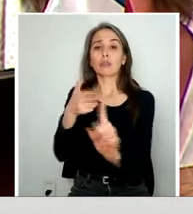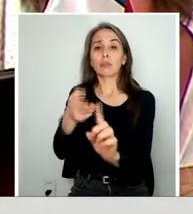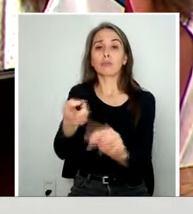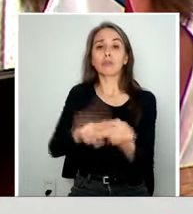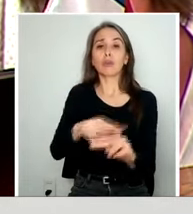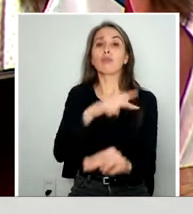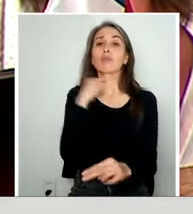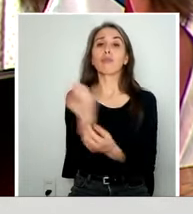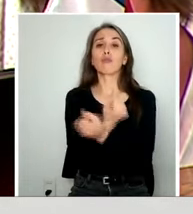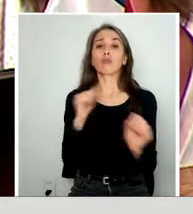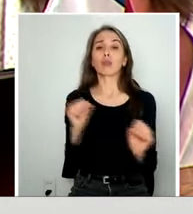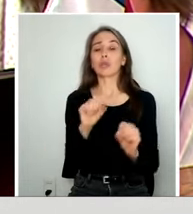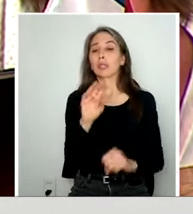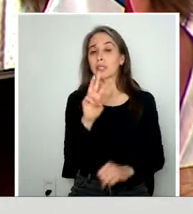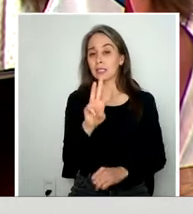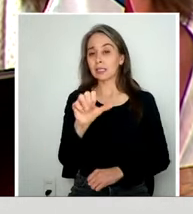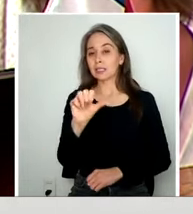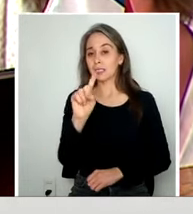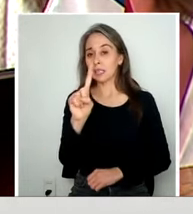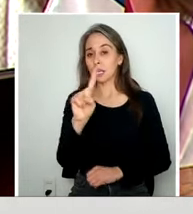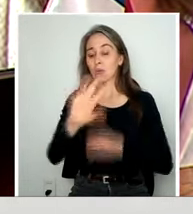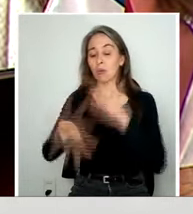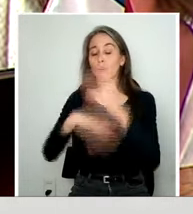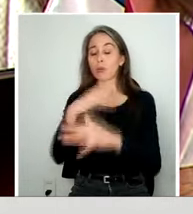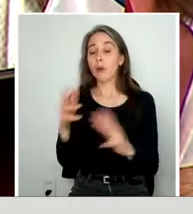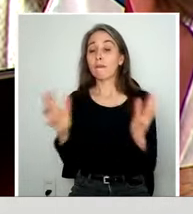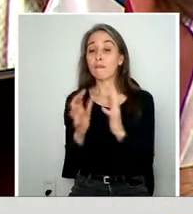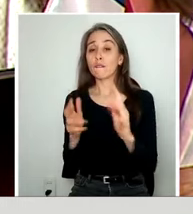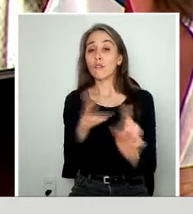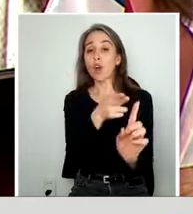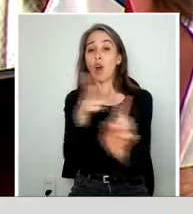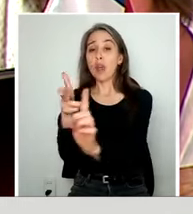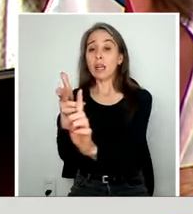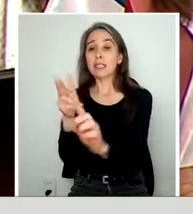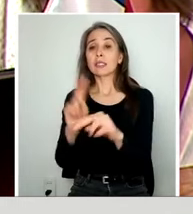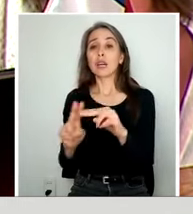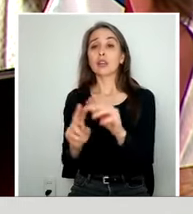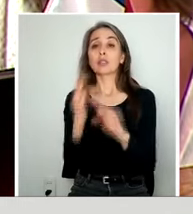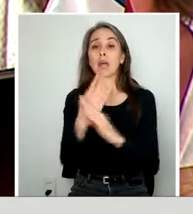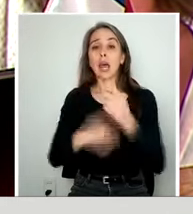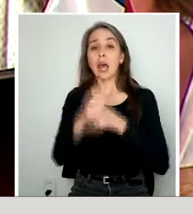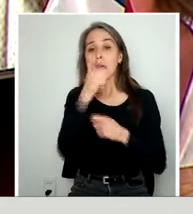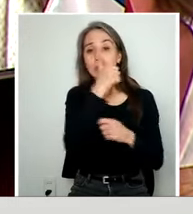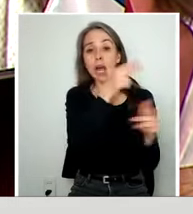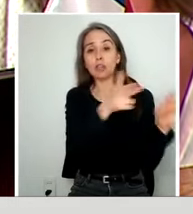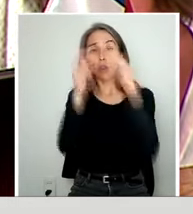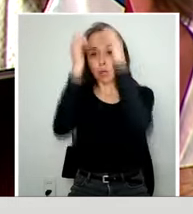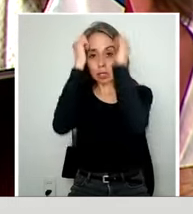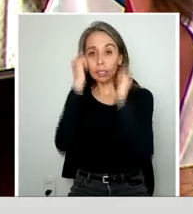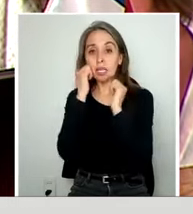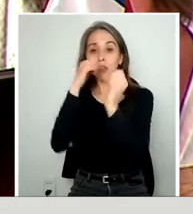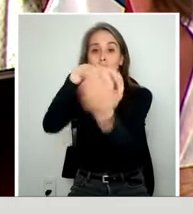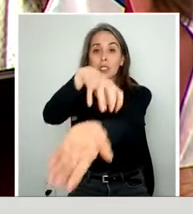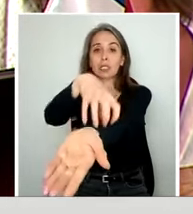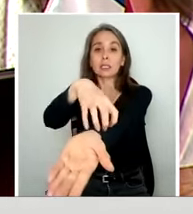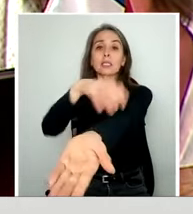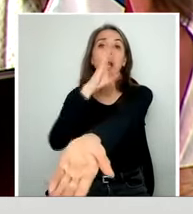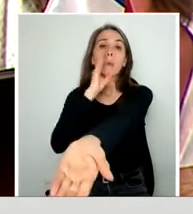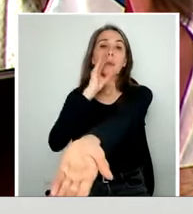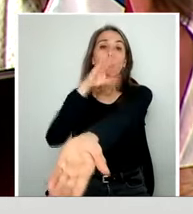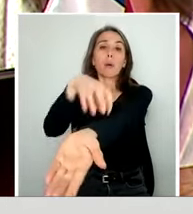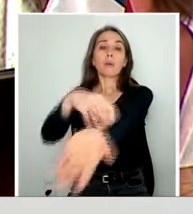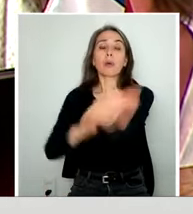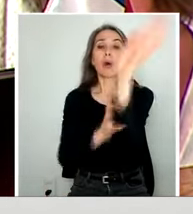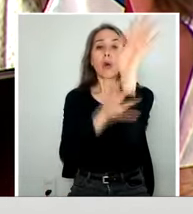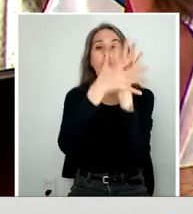361 hechos de violencia han sido ejecutados por narcoterroristas en biobío y en la región de la araucanía durante